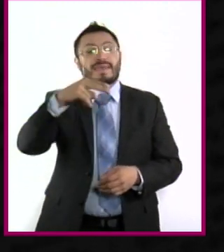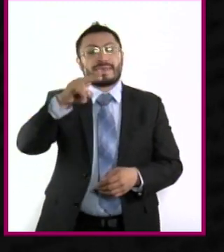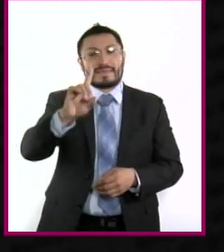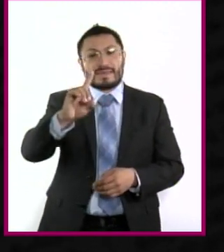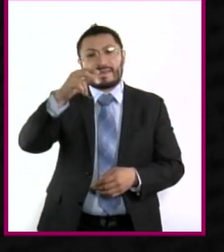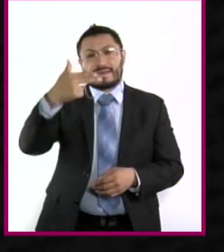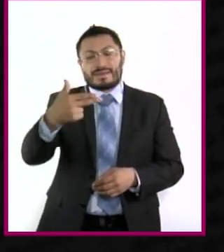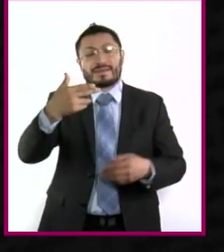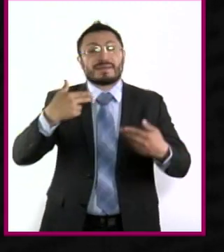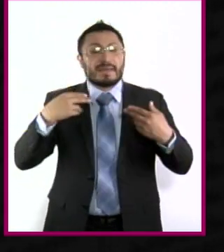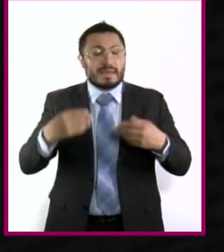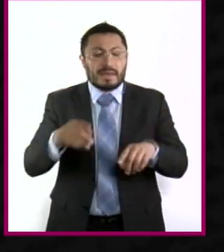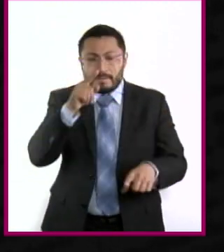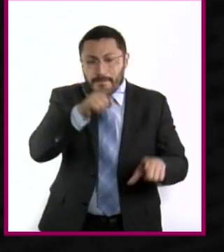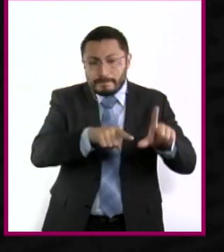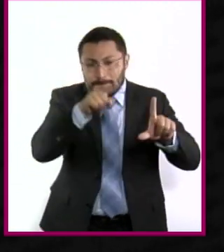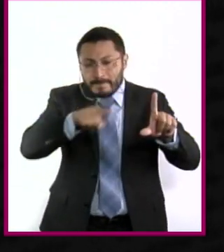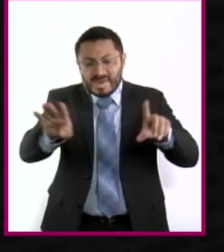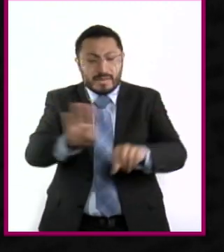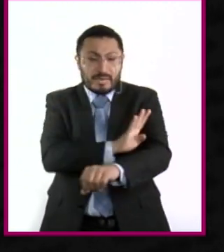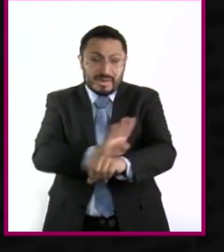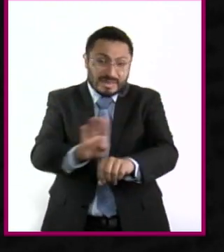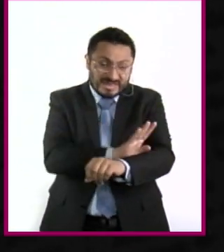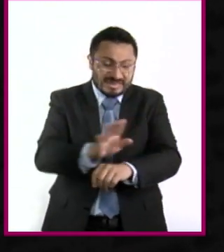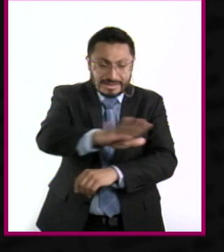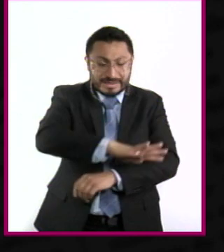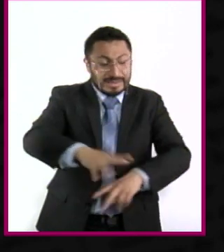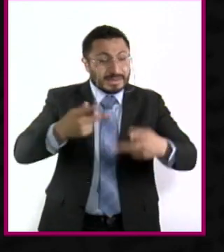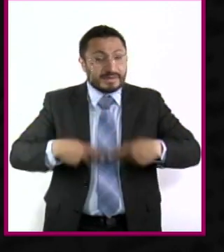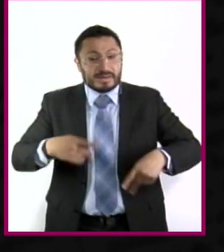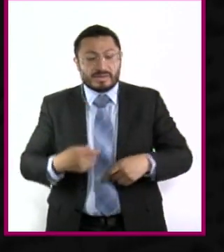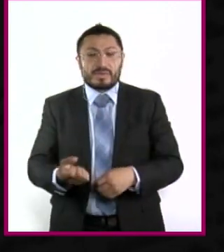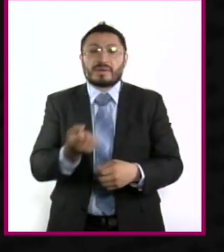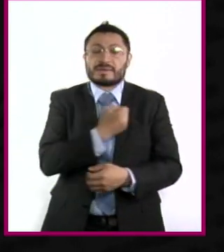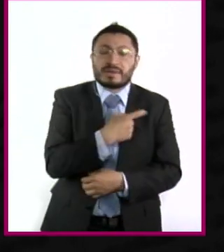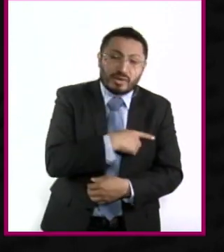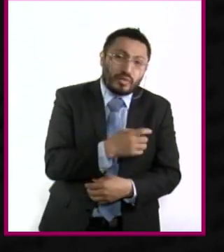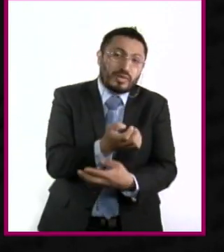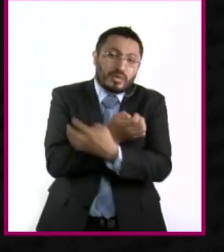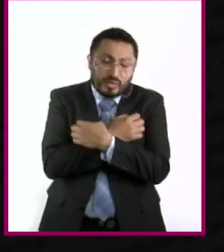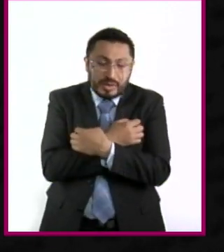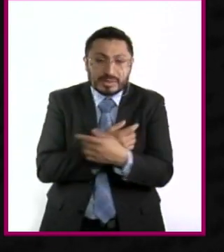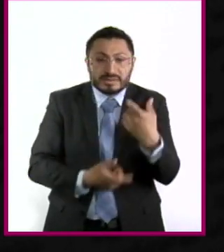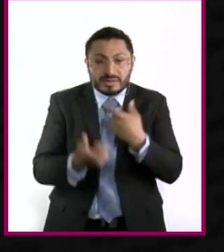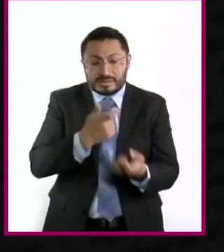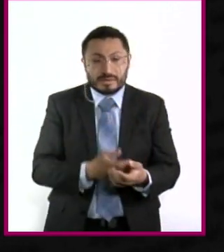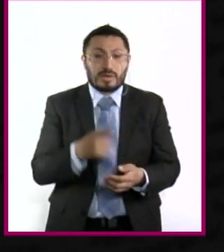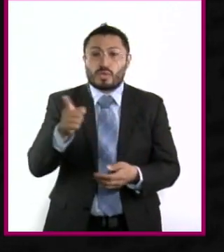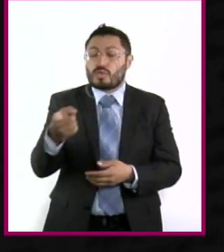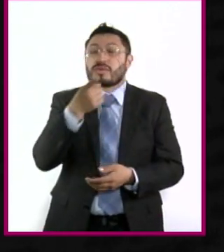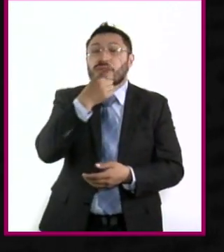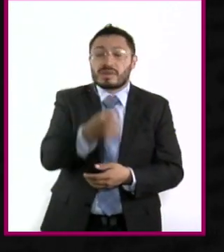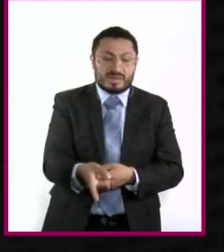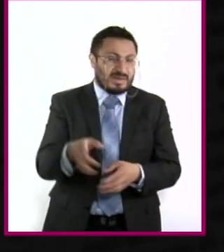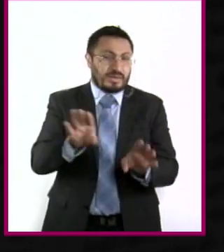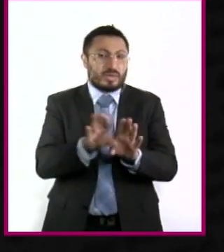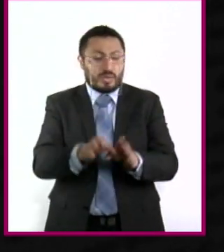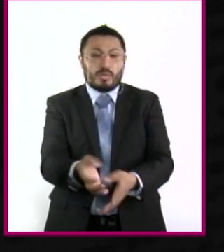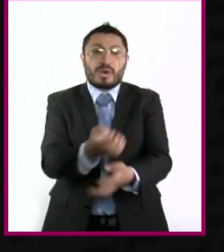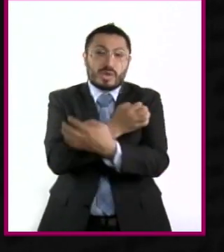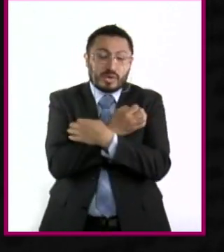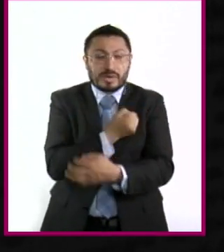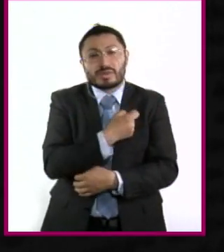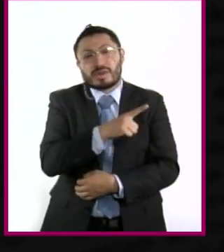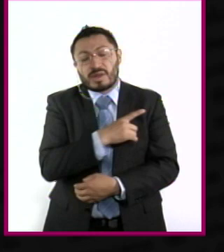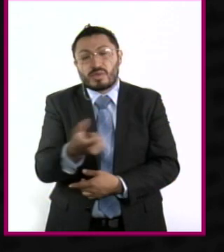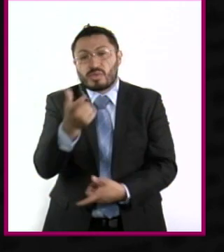la población a partir de la educación, la salud y el ingreso. Pues usted lo acaba de decir, apostando por la educación, la salud y el